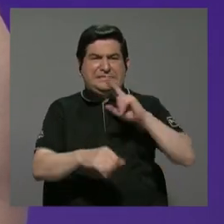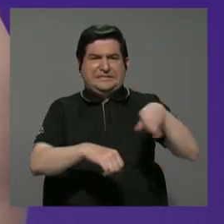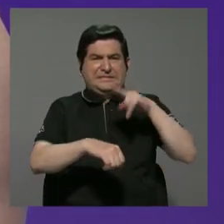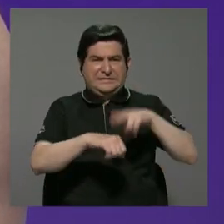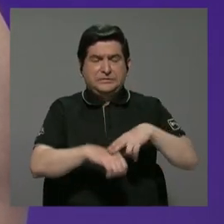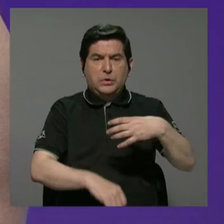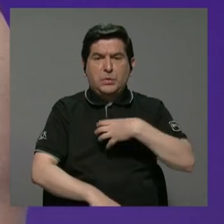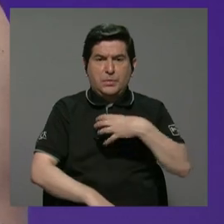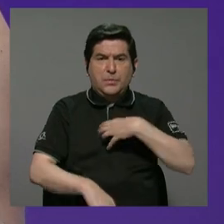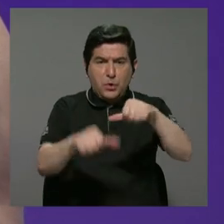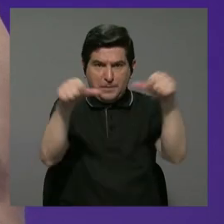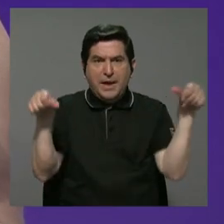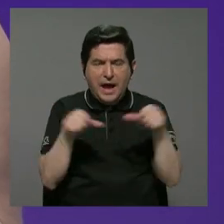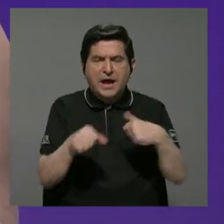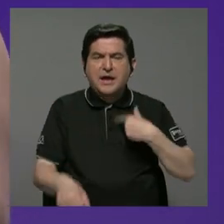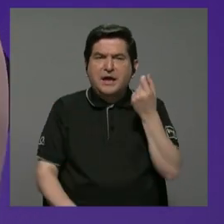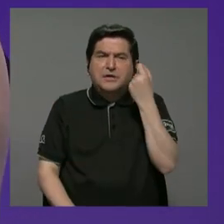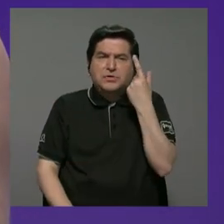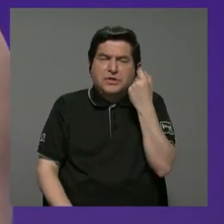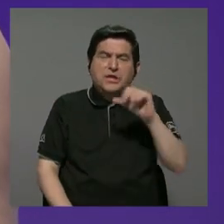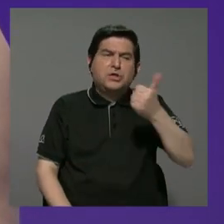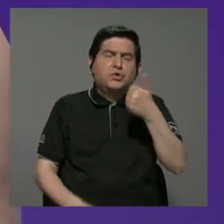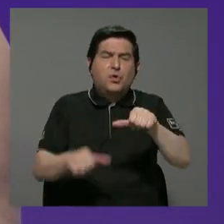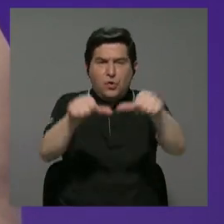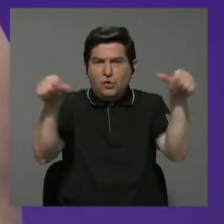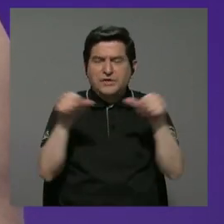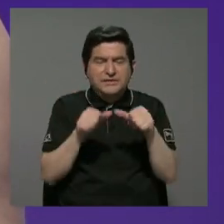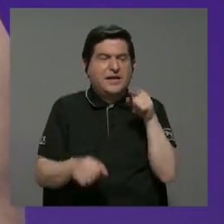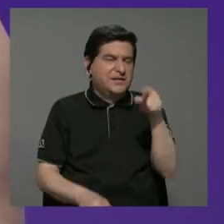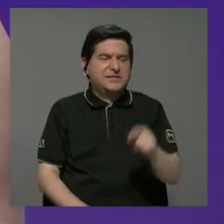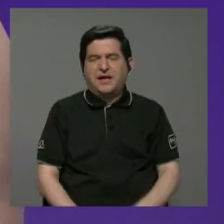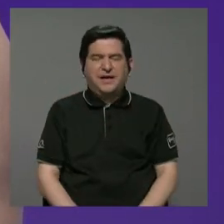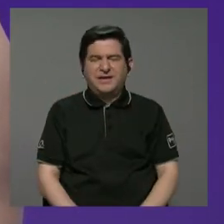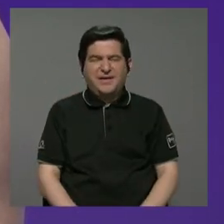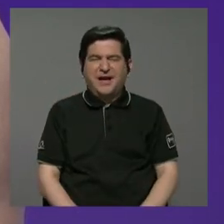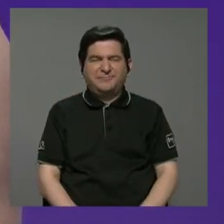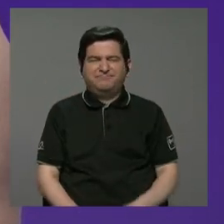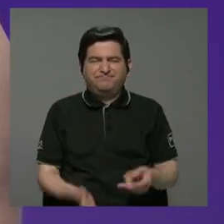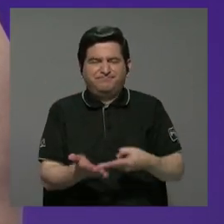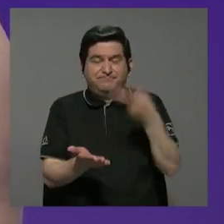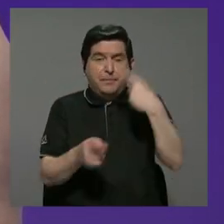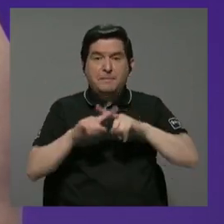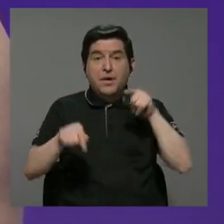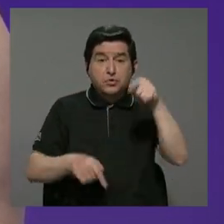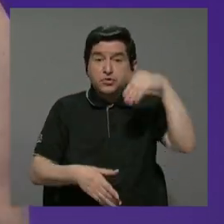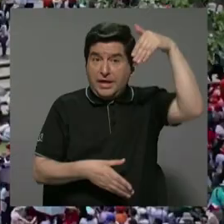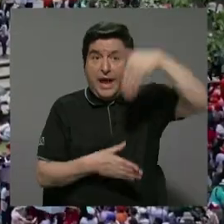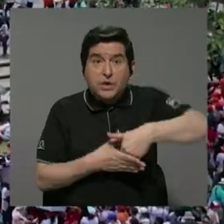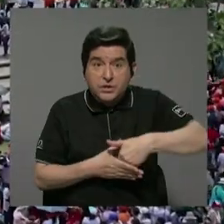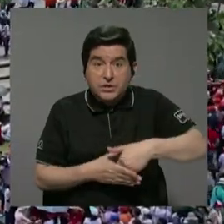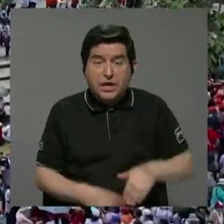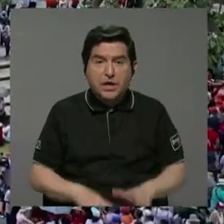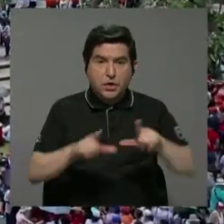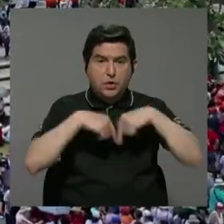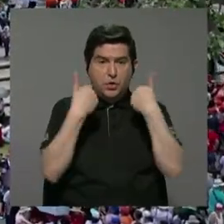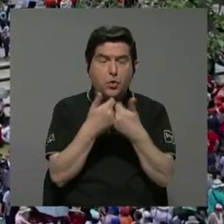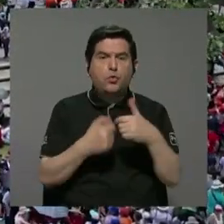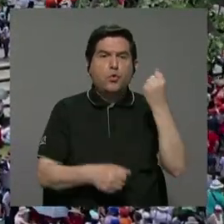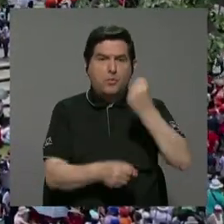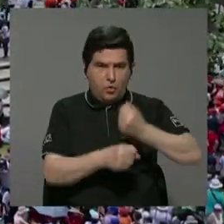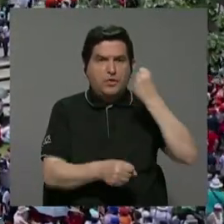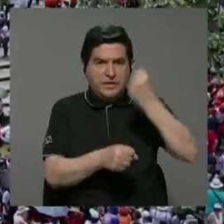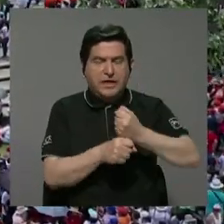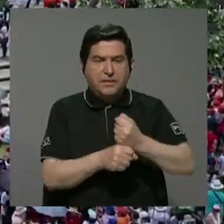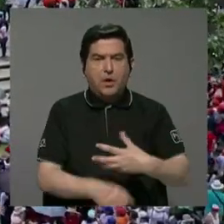su propio sector. Yo entiendo que algunos otros sectores no la quisieran, pero cuando usted a lo interno no logra que los sectores con los que tiene que